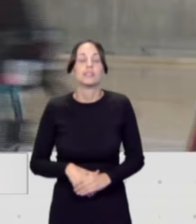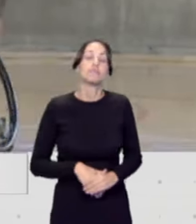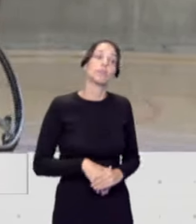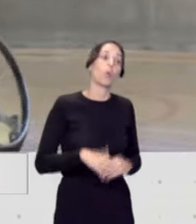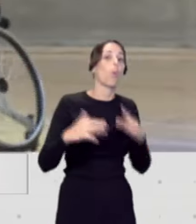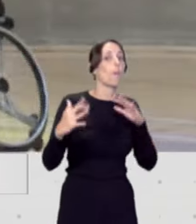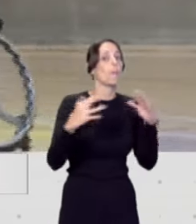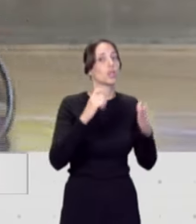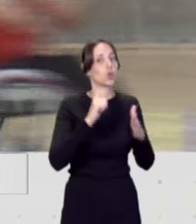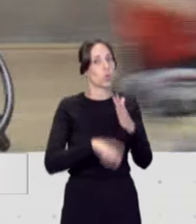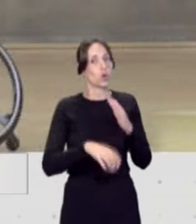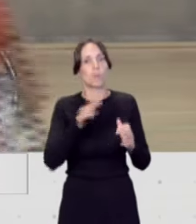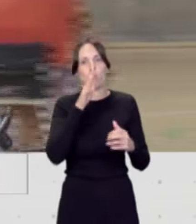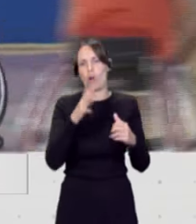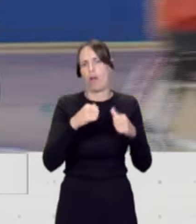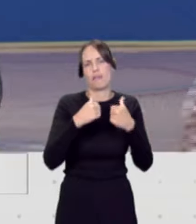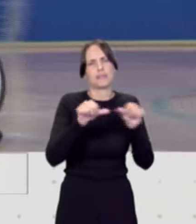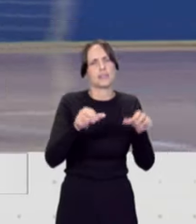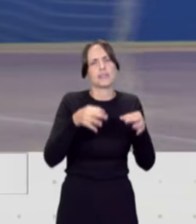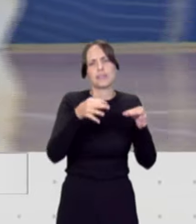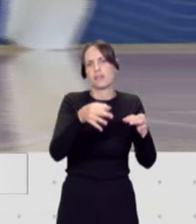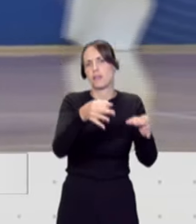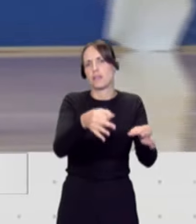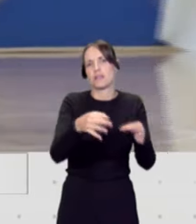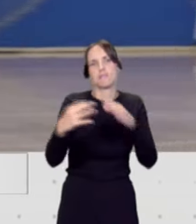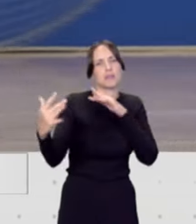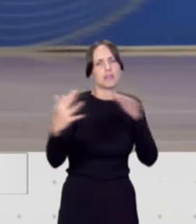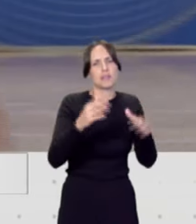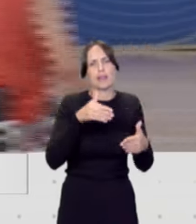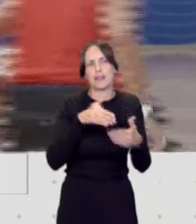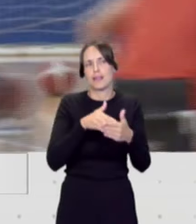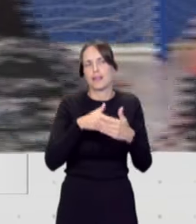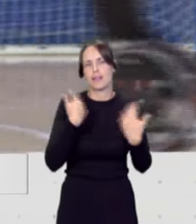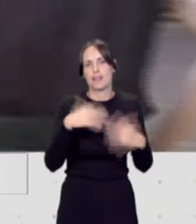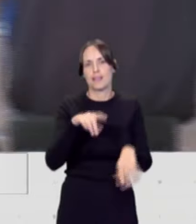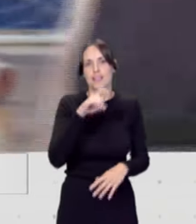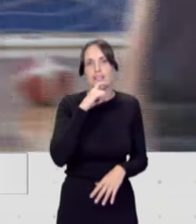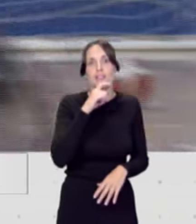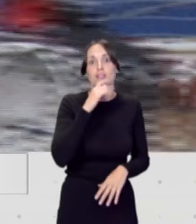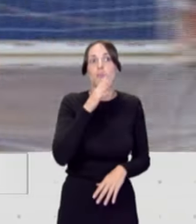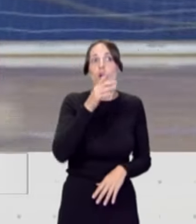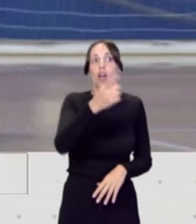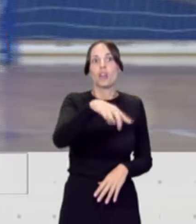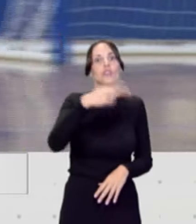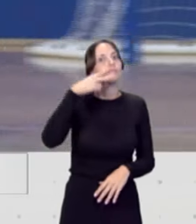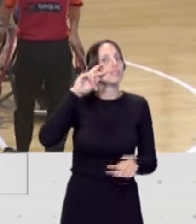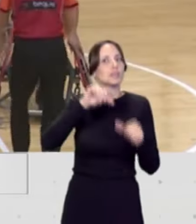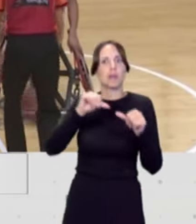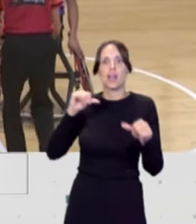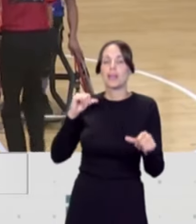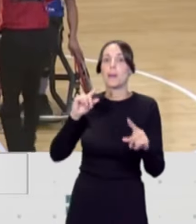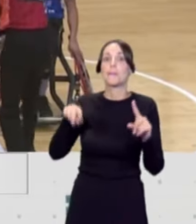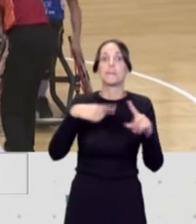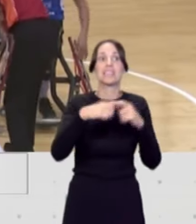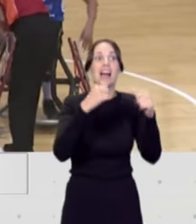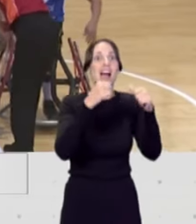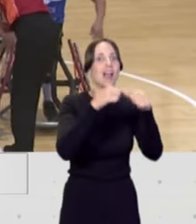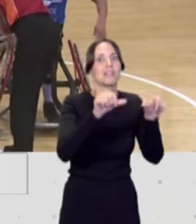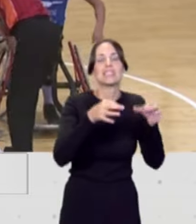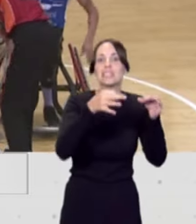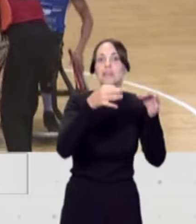siempre con Albacete son los partidos así dificultosos. Mucha experiencia, muy protagonista siempre Albacete en